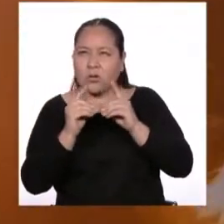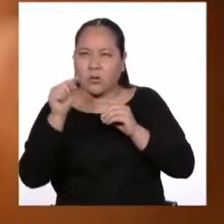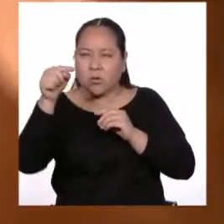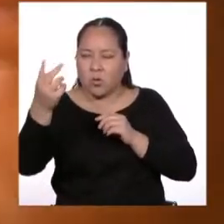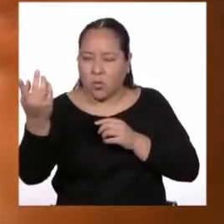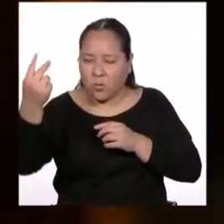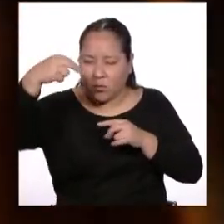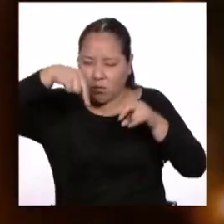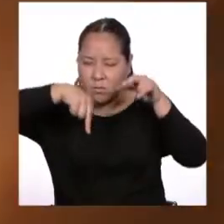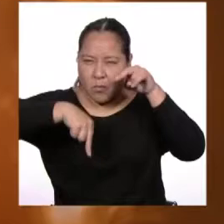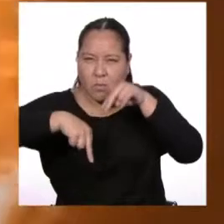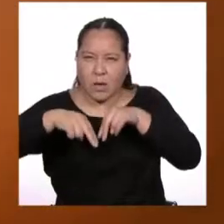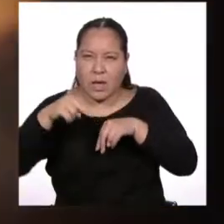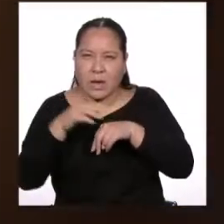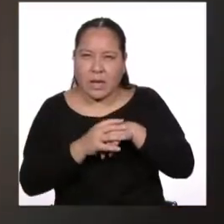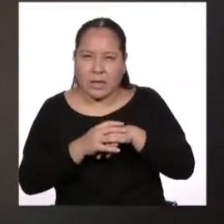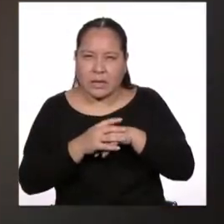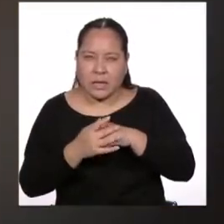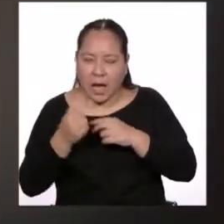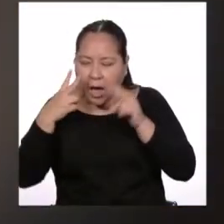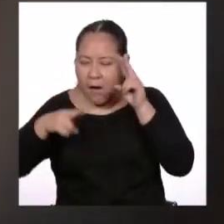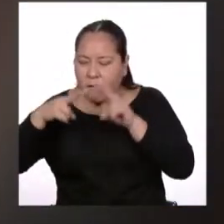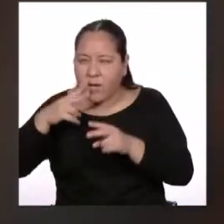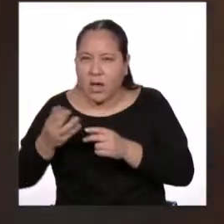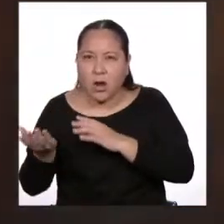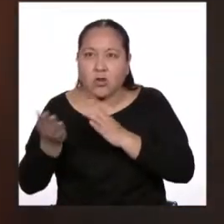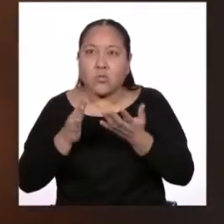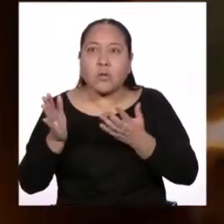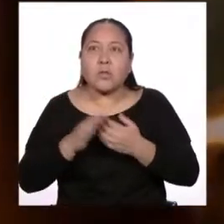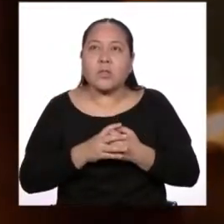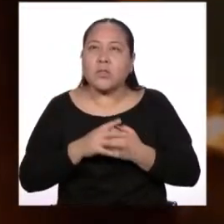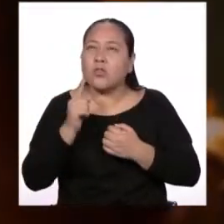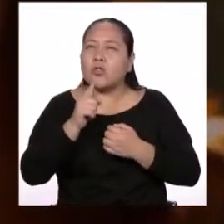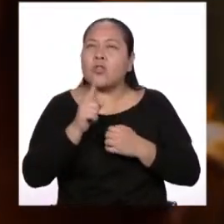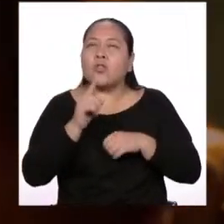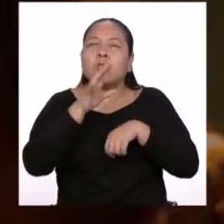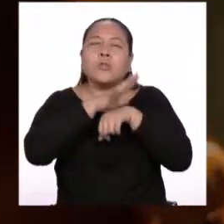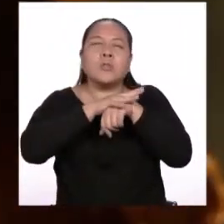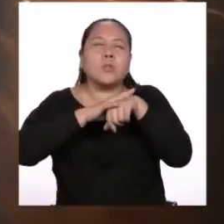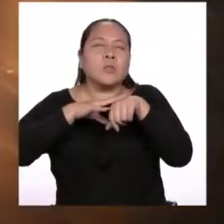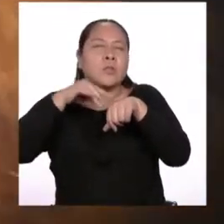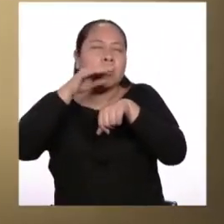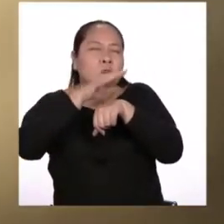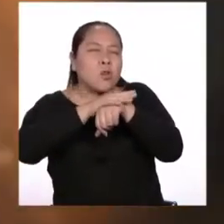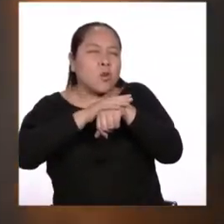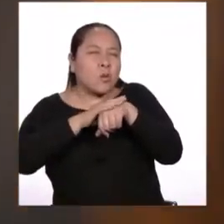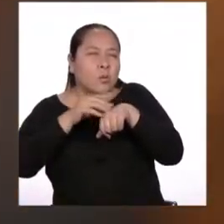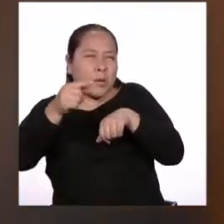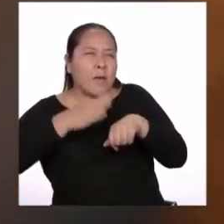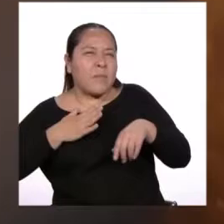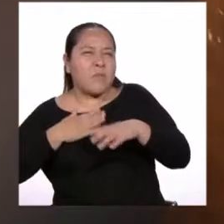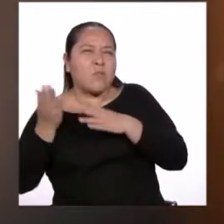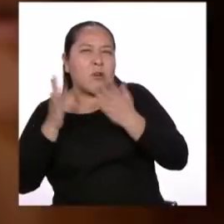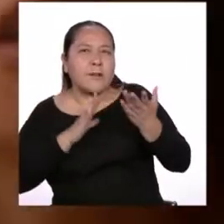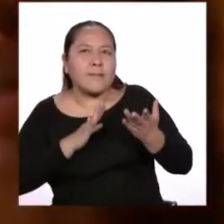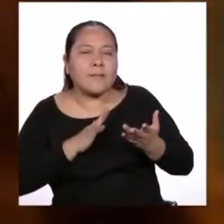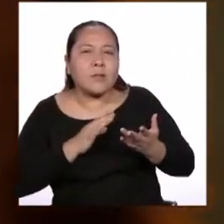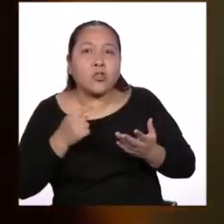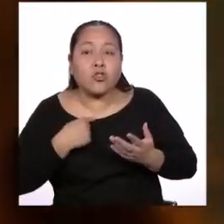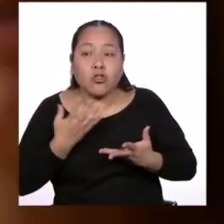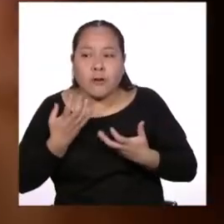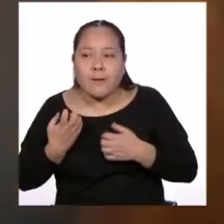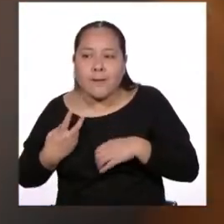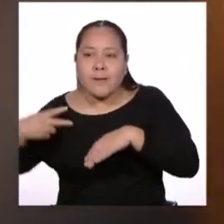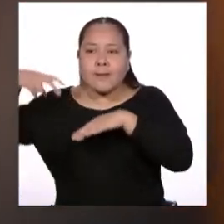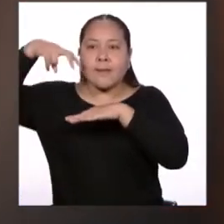los muertos que el Hades cobija. No intentes consolarme de la muerte, Odiseo. Preferiría estar sobre la